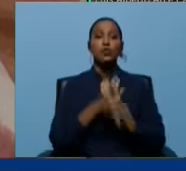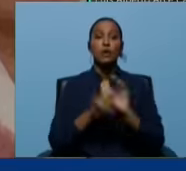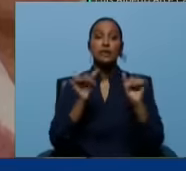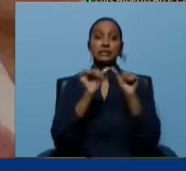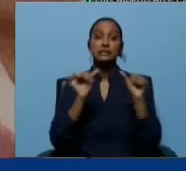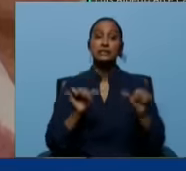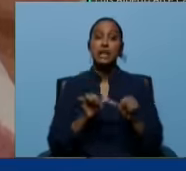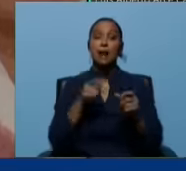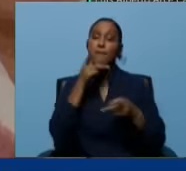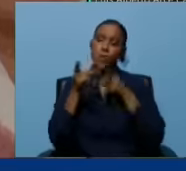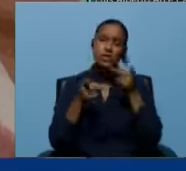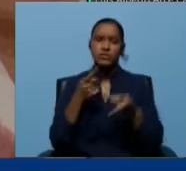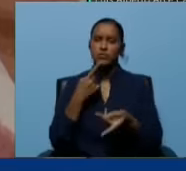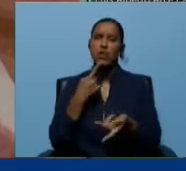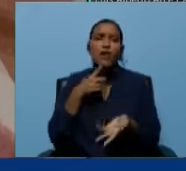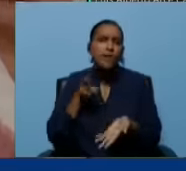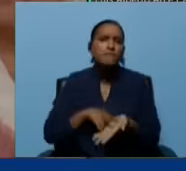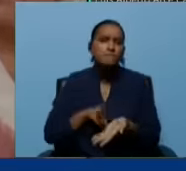es una realidad.